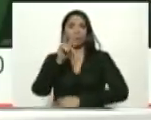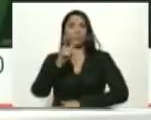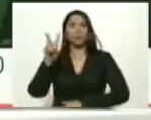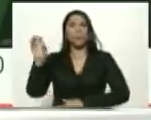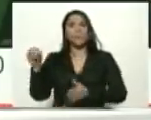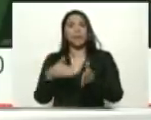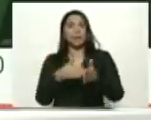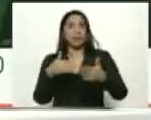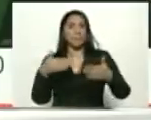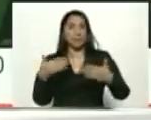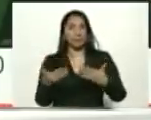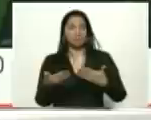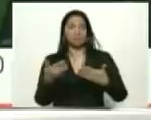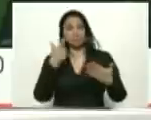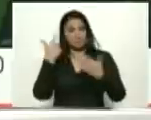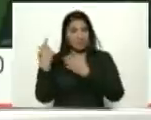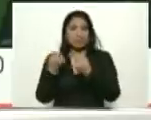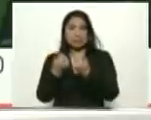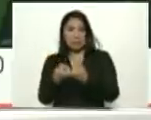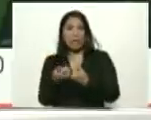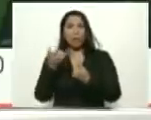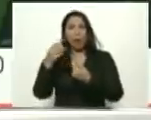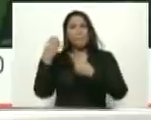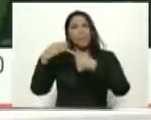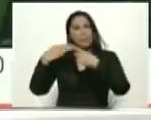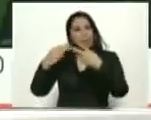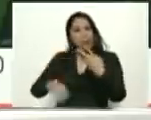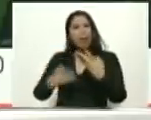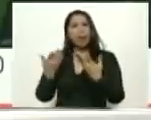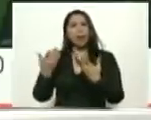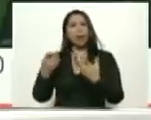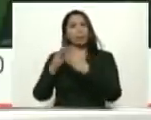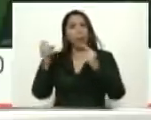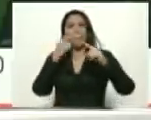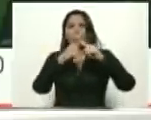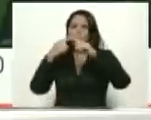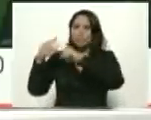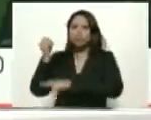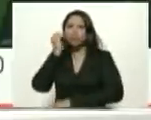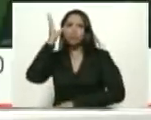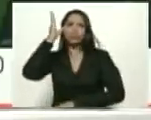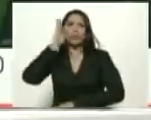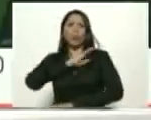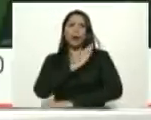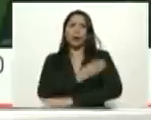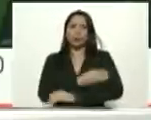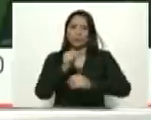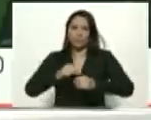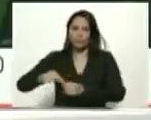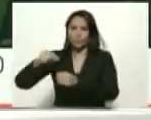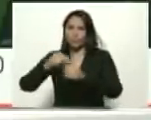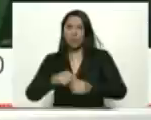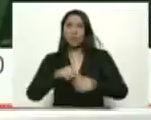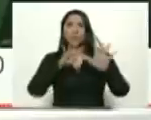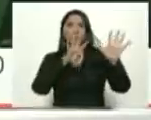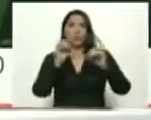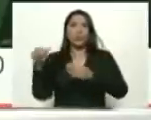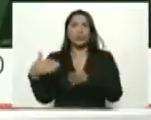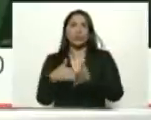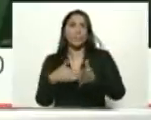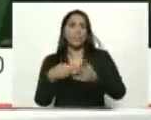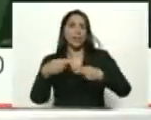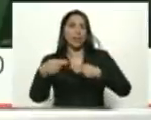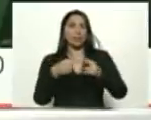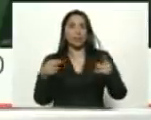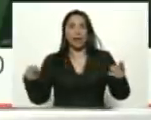Aquí está el dinerito, los insumos, los recursos, ustedes lo multiplican con su capacidad de esfuerzo. Y 900.000 hectáreas